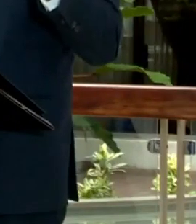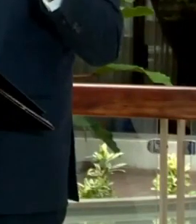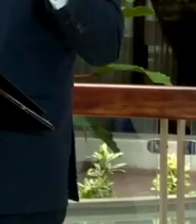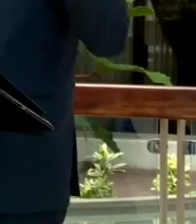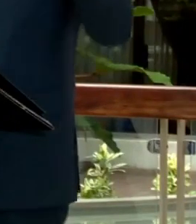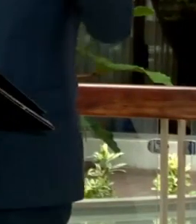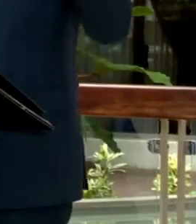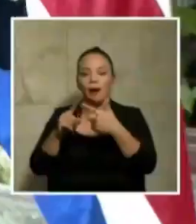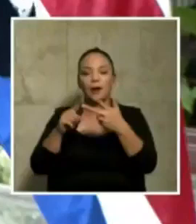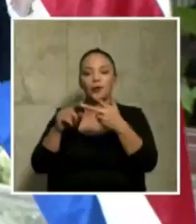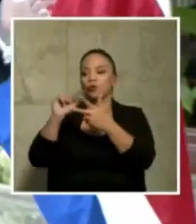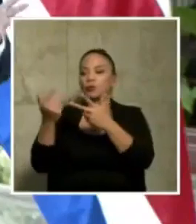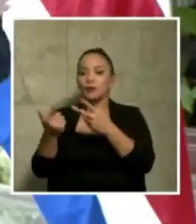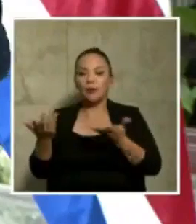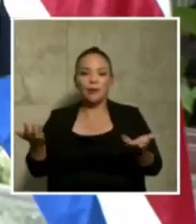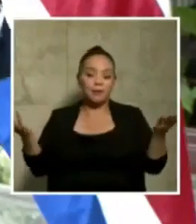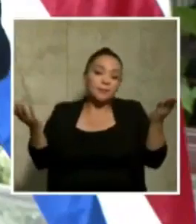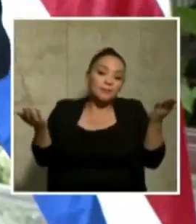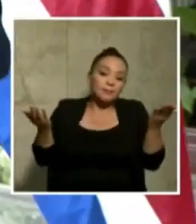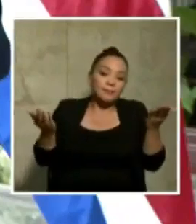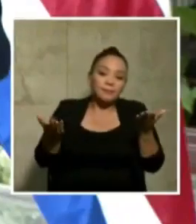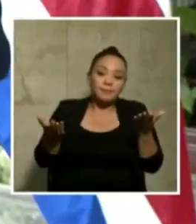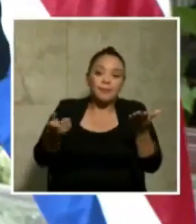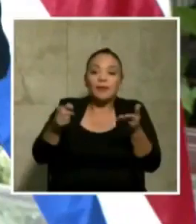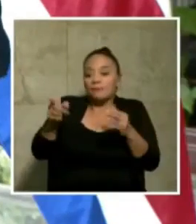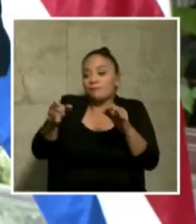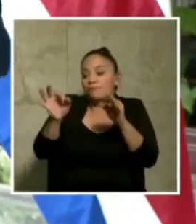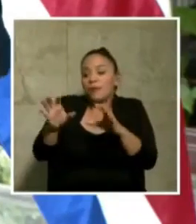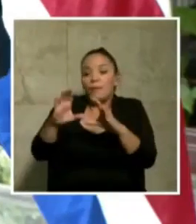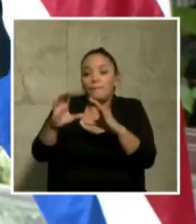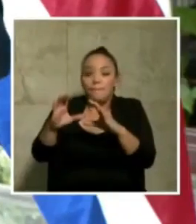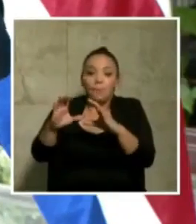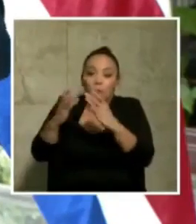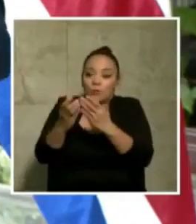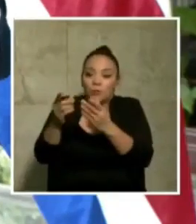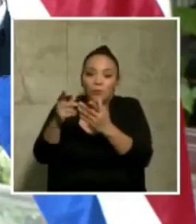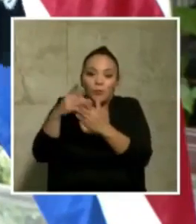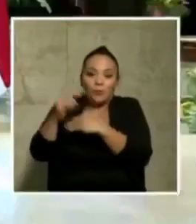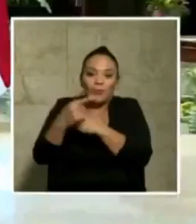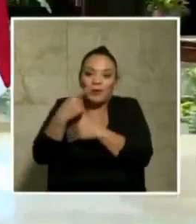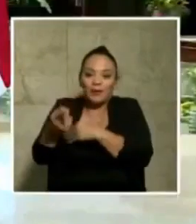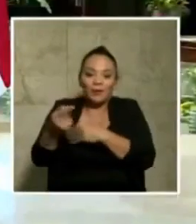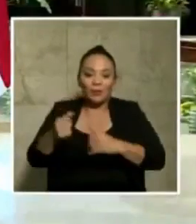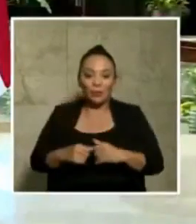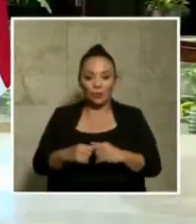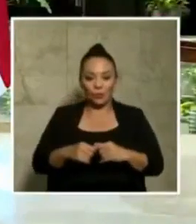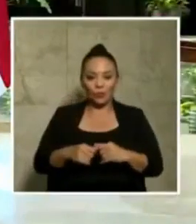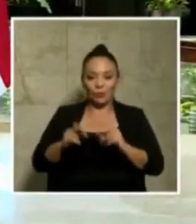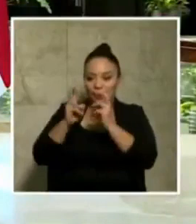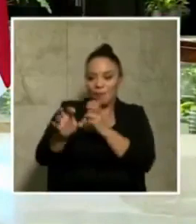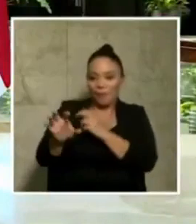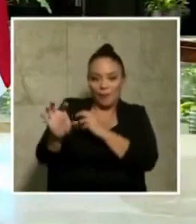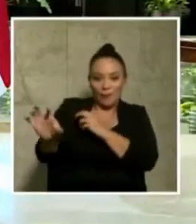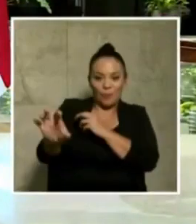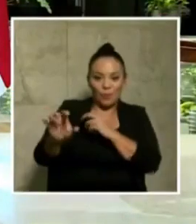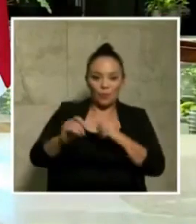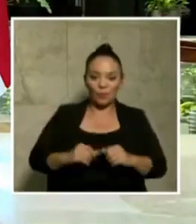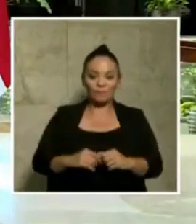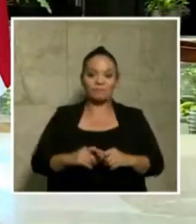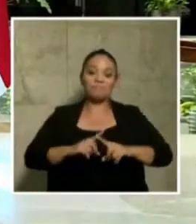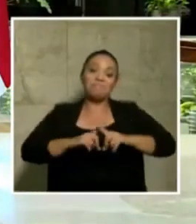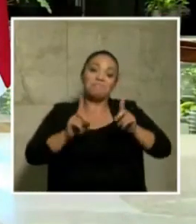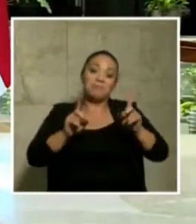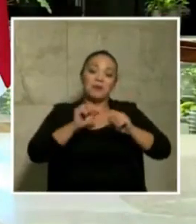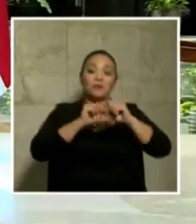es tema de ellos. Un proyecto, es tema de ellos. Pero la sala